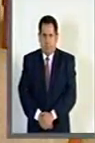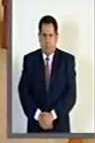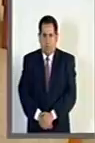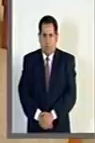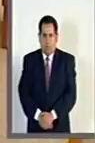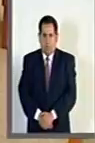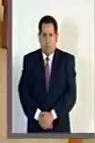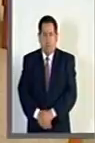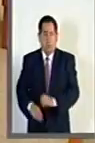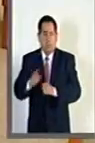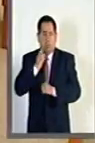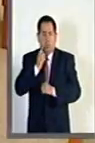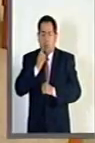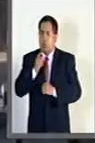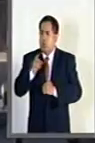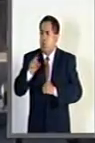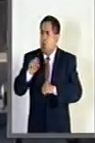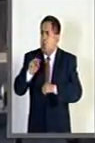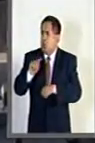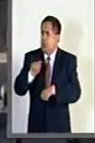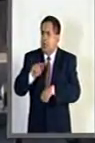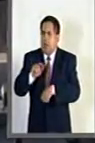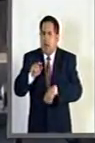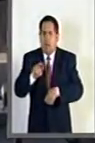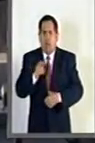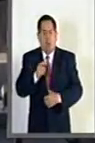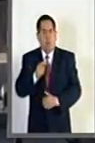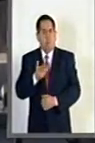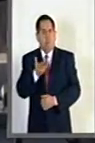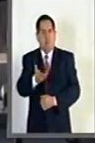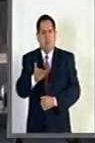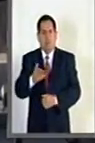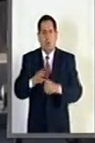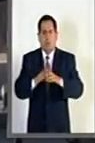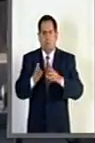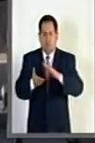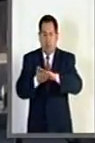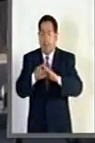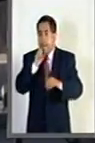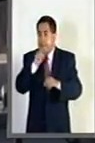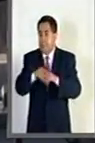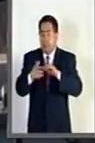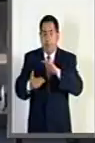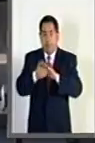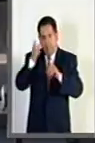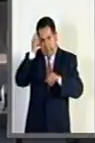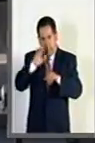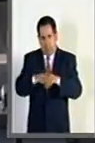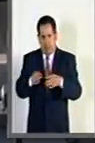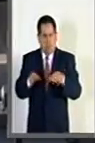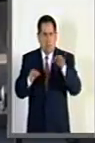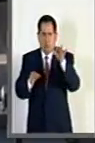El diputado Ortega Álvarez ha presentado como reserva la misma que la mesa directiva